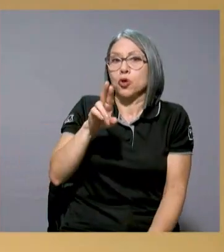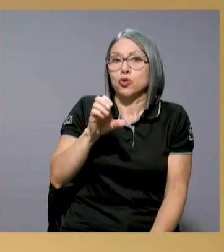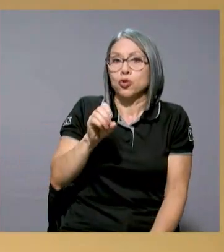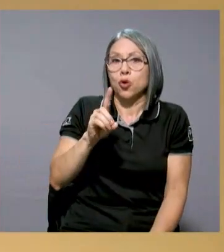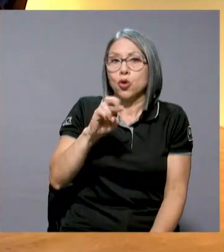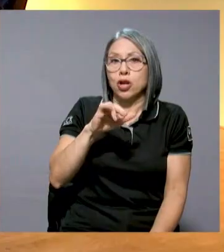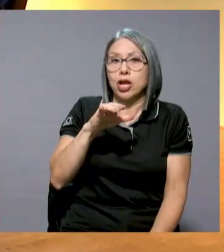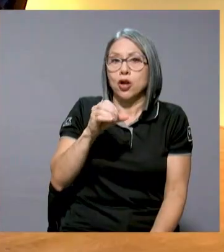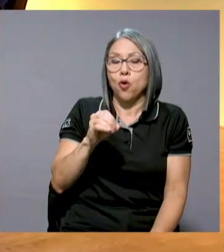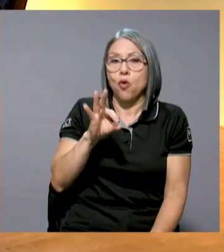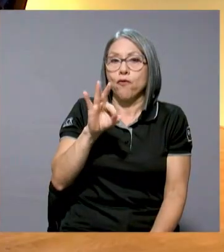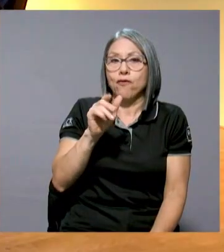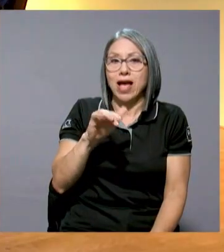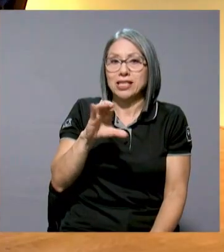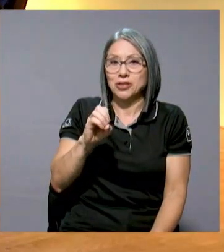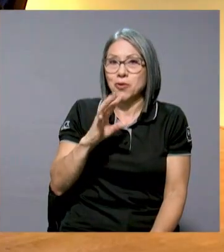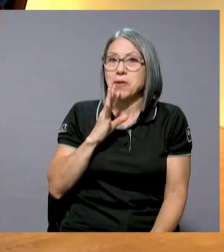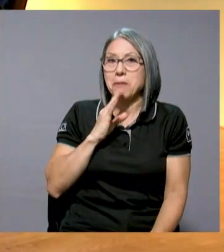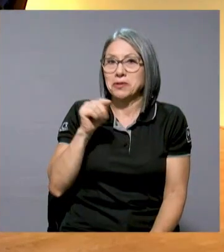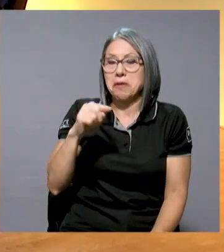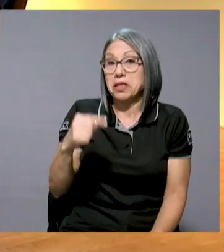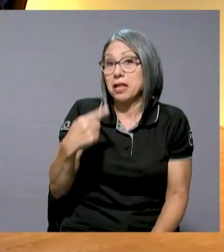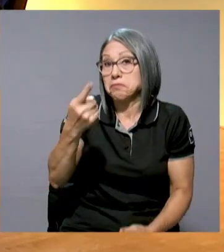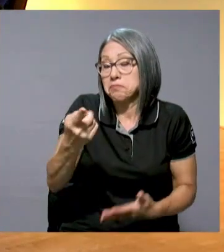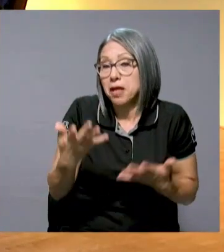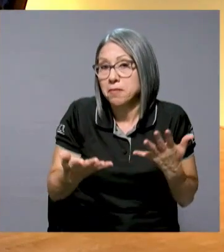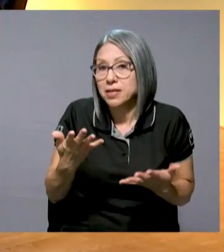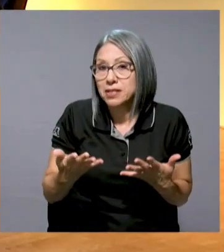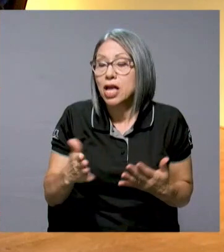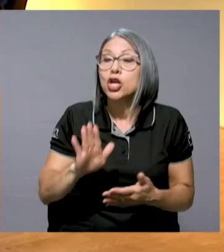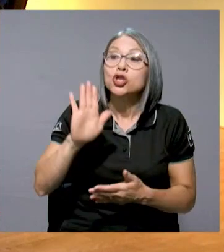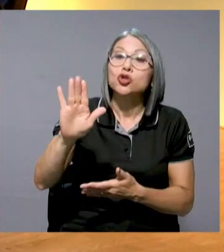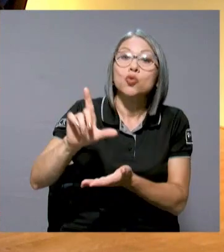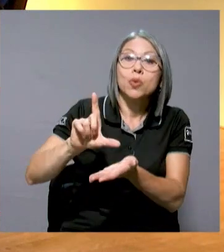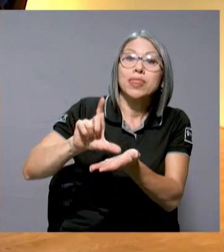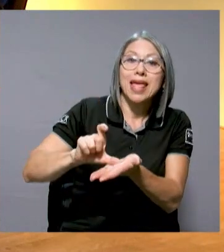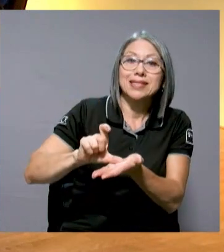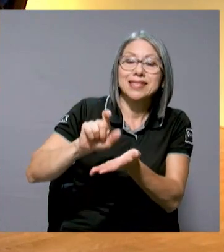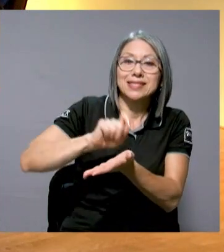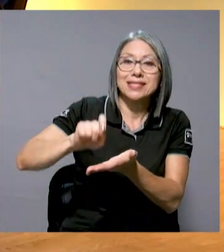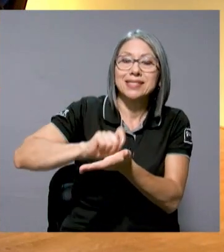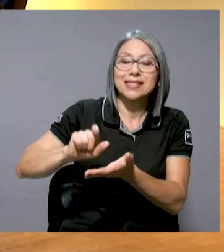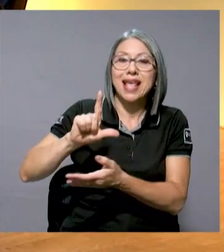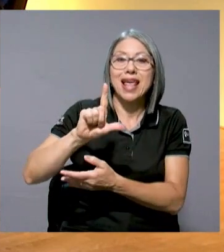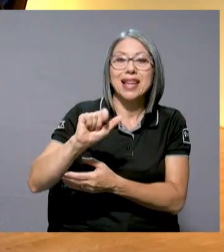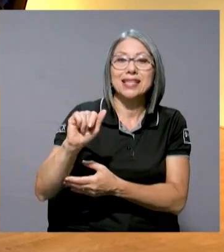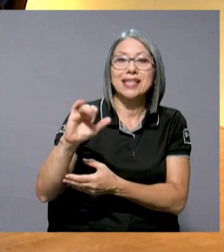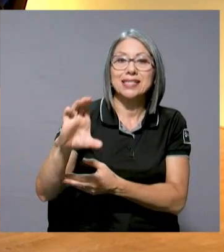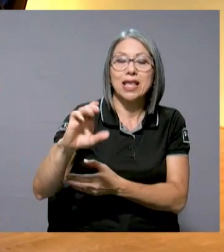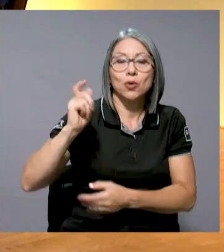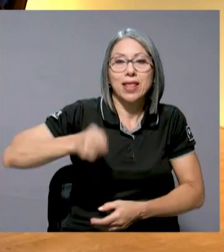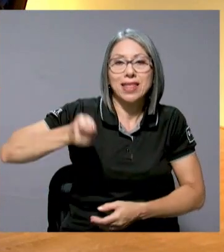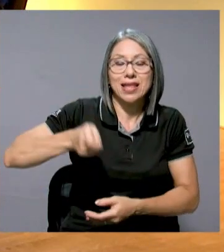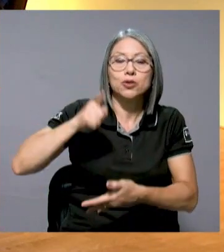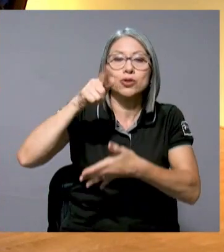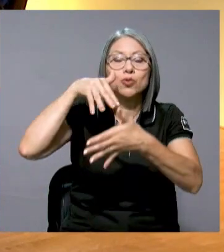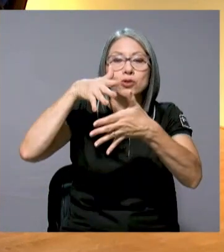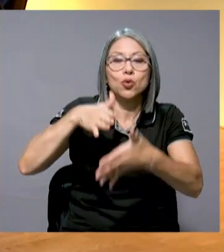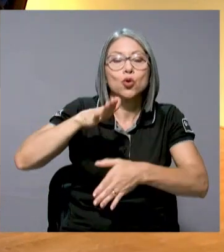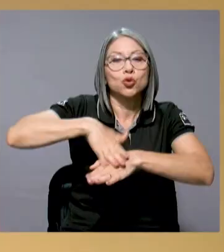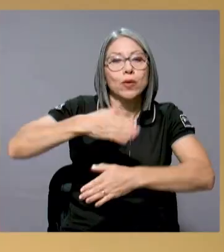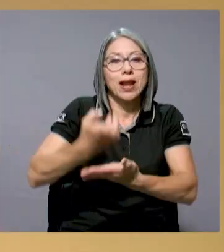de él en el tercer segmento, su tesis de licenciatura en Derecho es un estudio sobre la economía